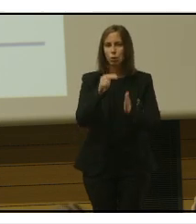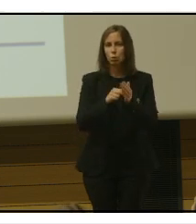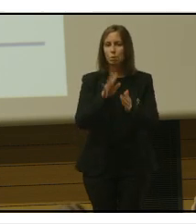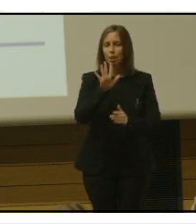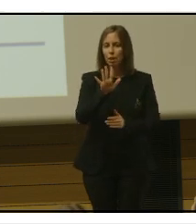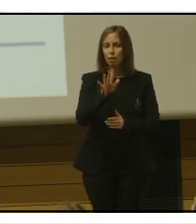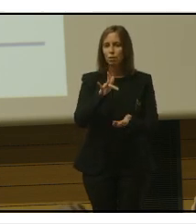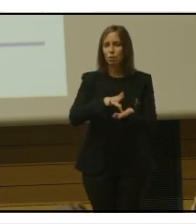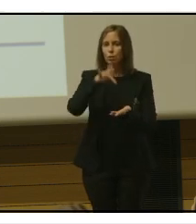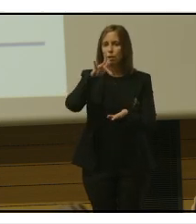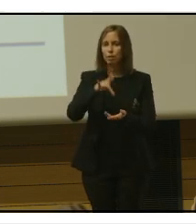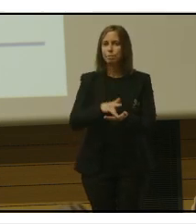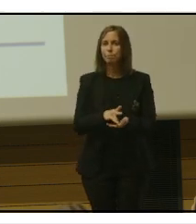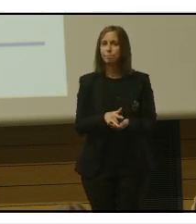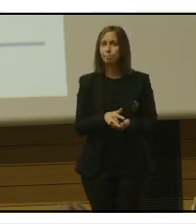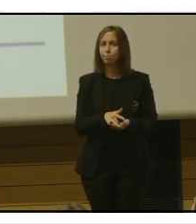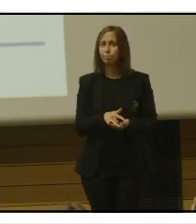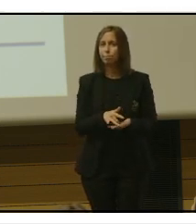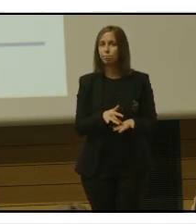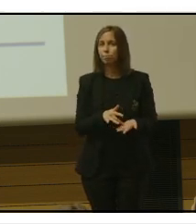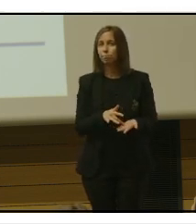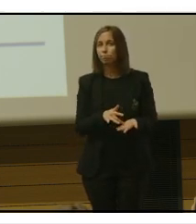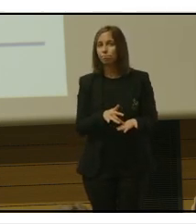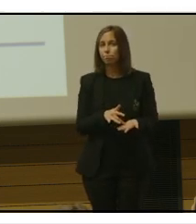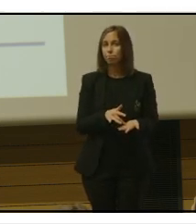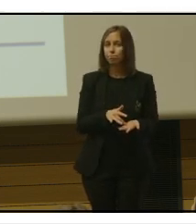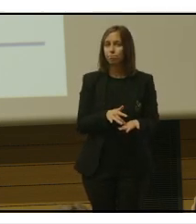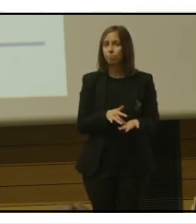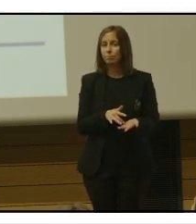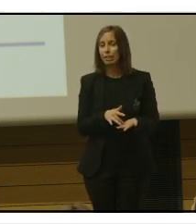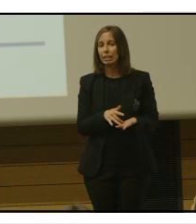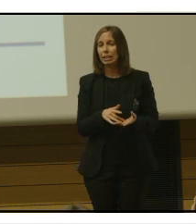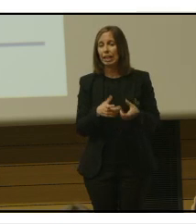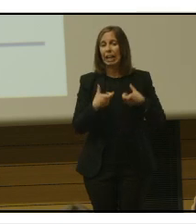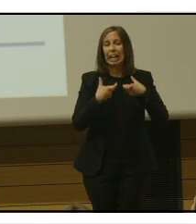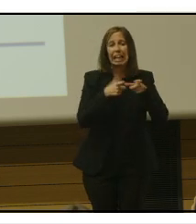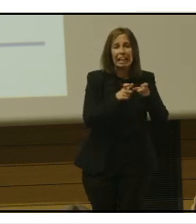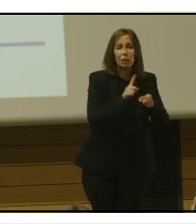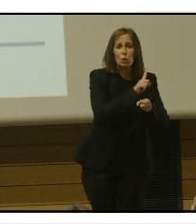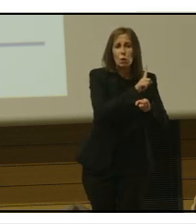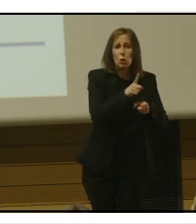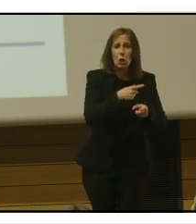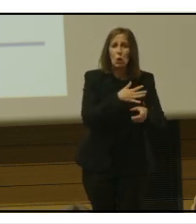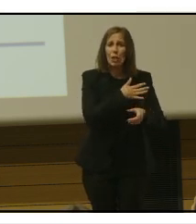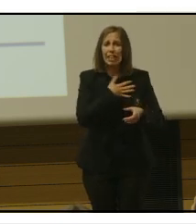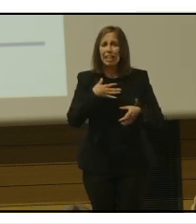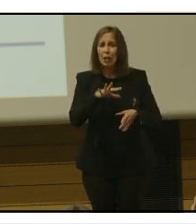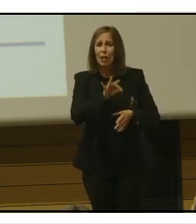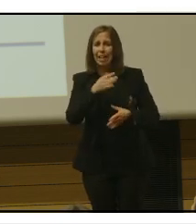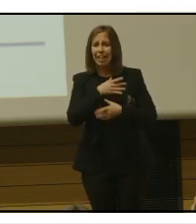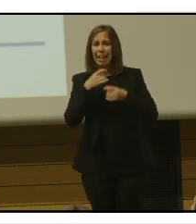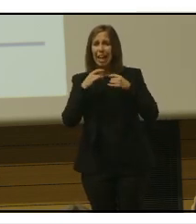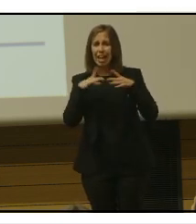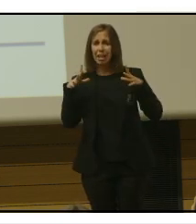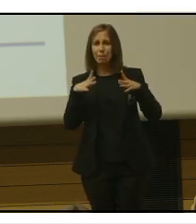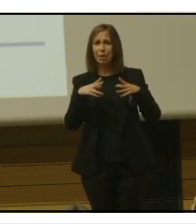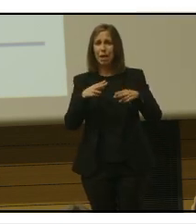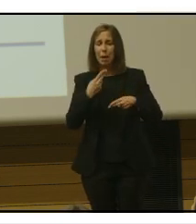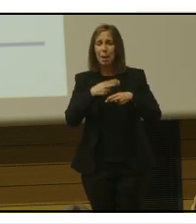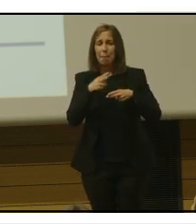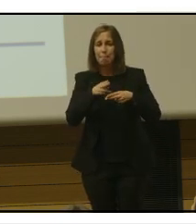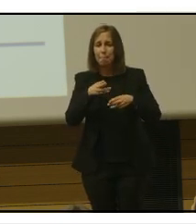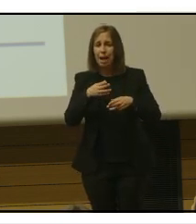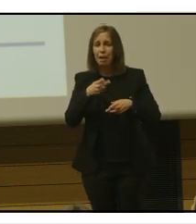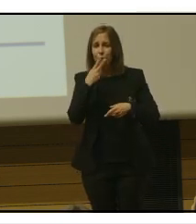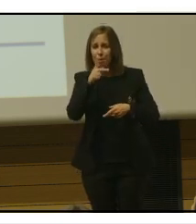2005, cuando bueno, pues, salían con esto de guetos no, dejándose elegir libremente si en nuestro establecimiento se puede fumar o no,